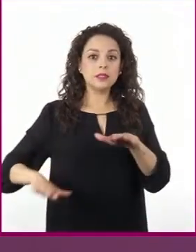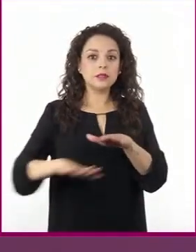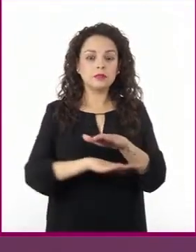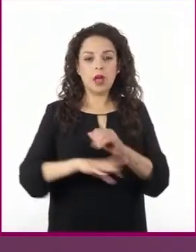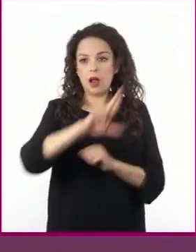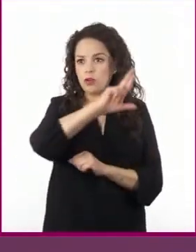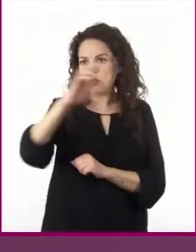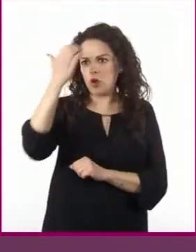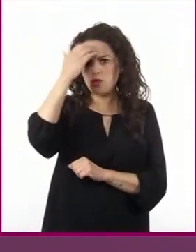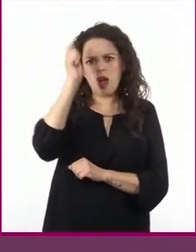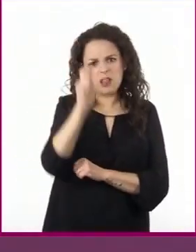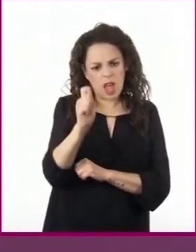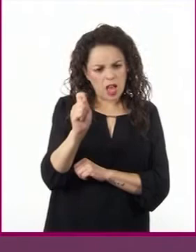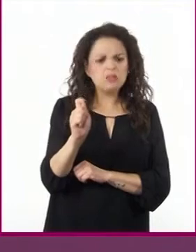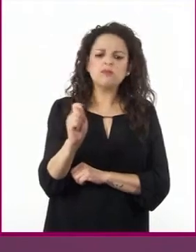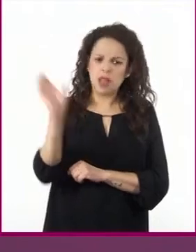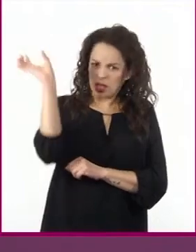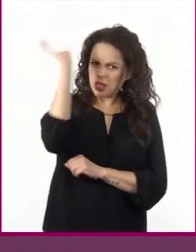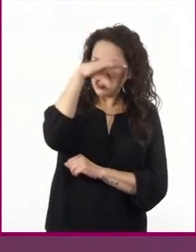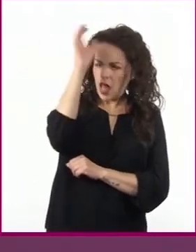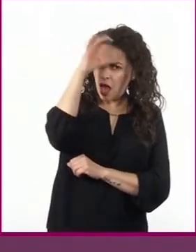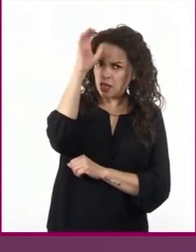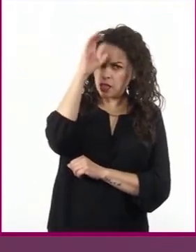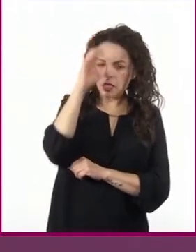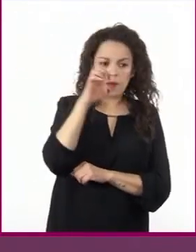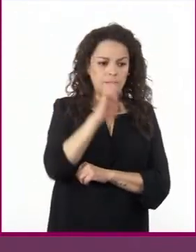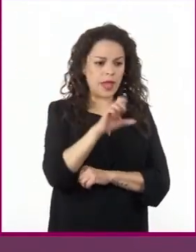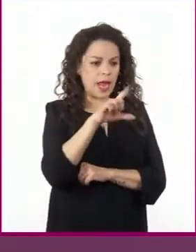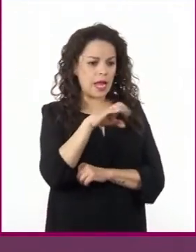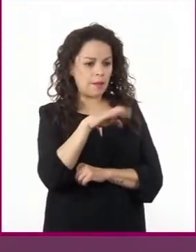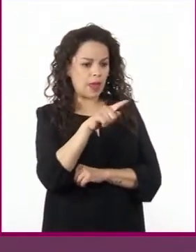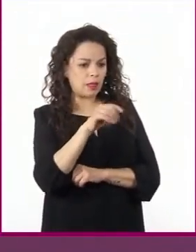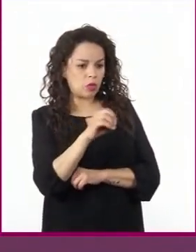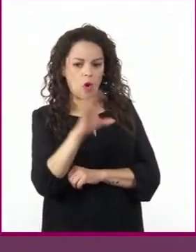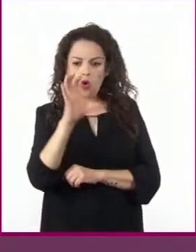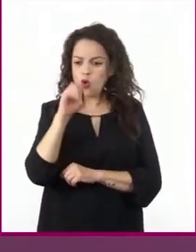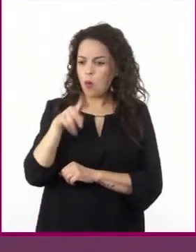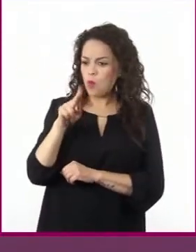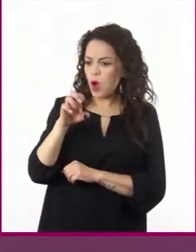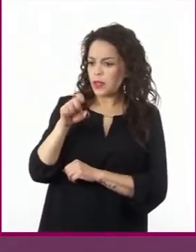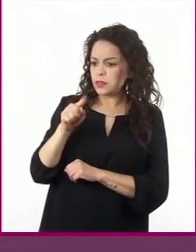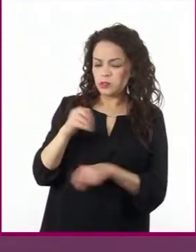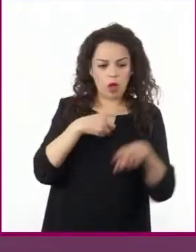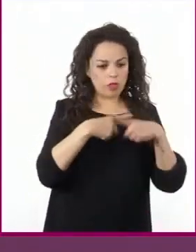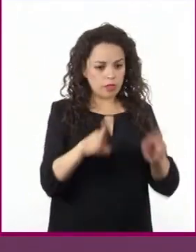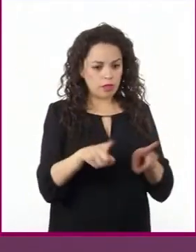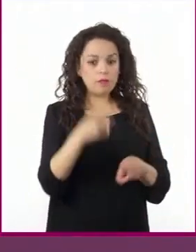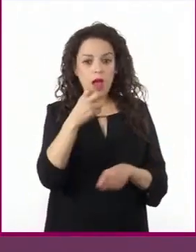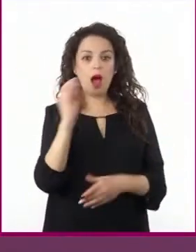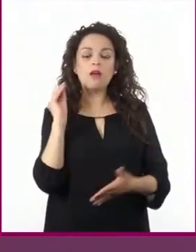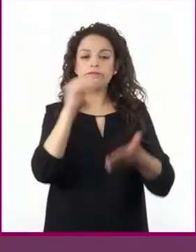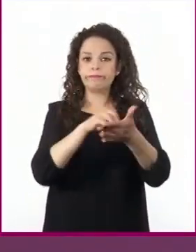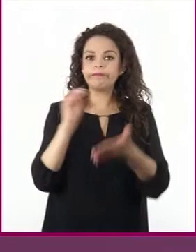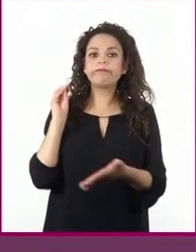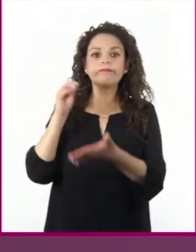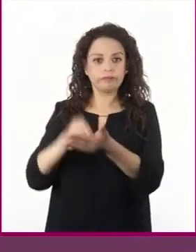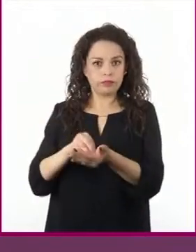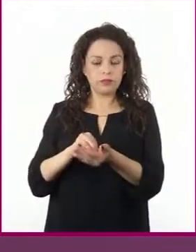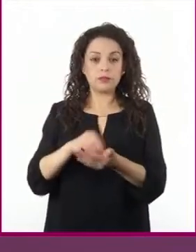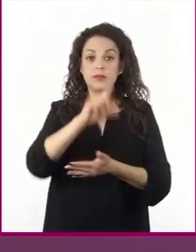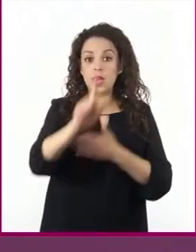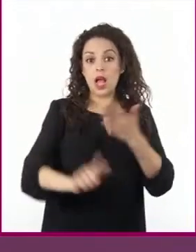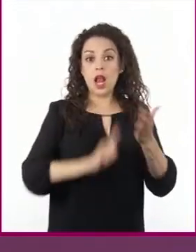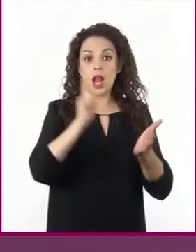ciencia. Distinguió entre elemento y compuesto y les dio una nomenclatura racional. Formuló la ley de